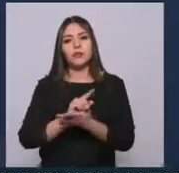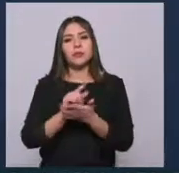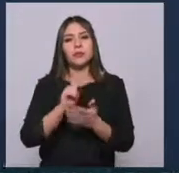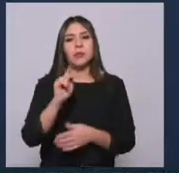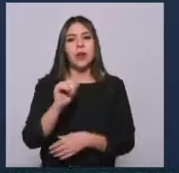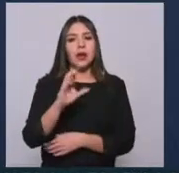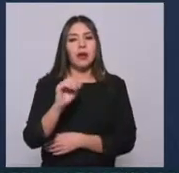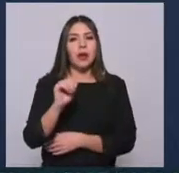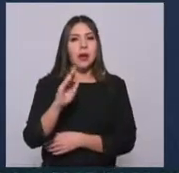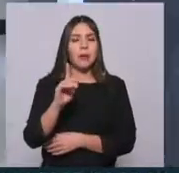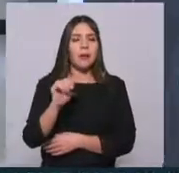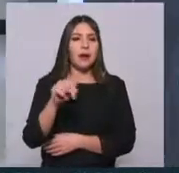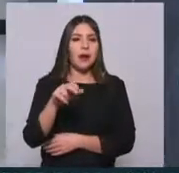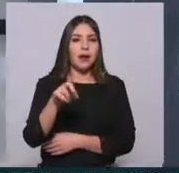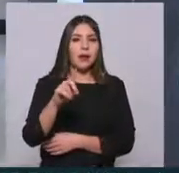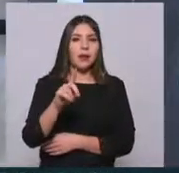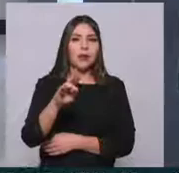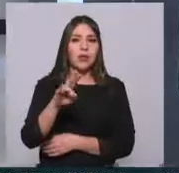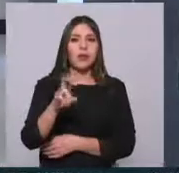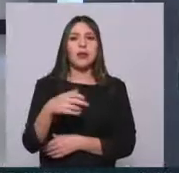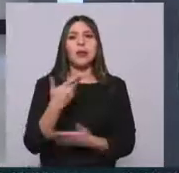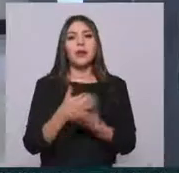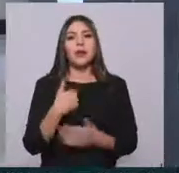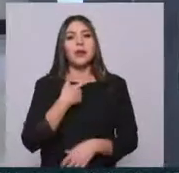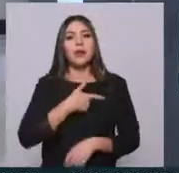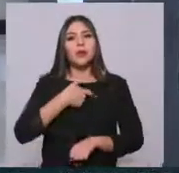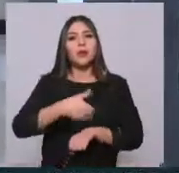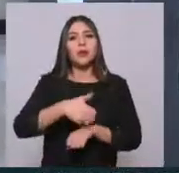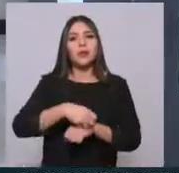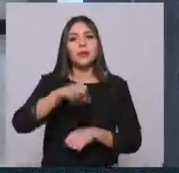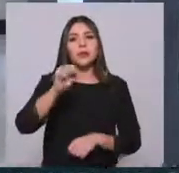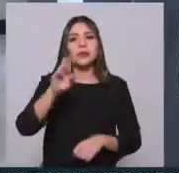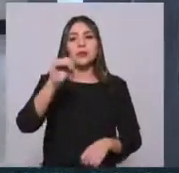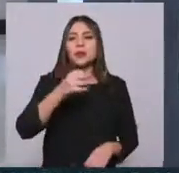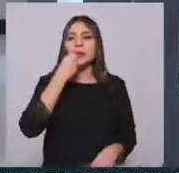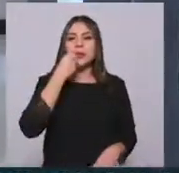gracias, Paco. Además, me encanta ese número, el 69, es muy bueno. Me encanta el 69.